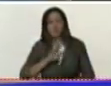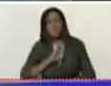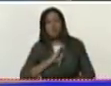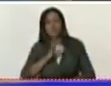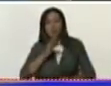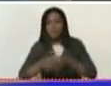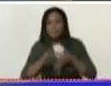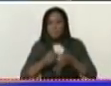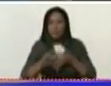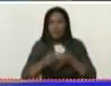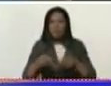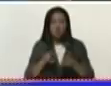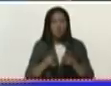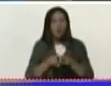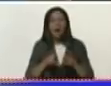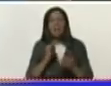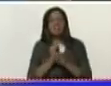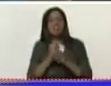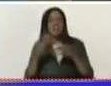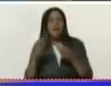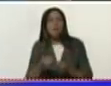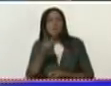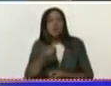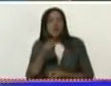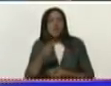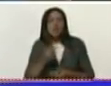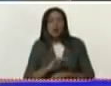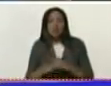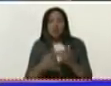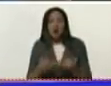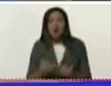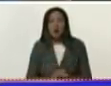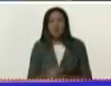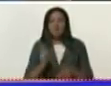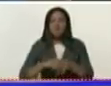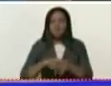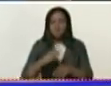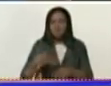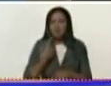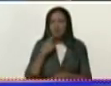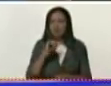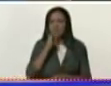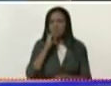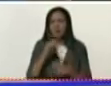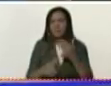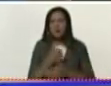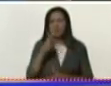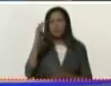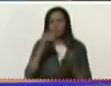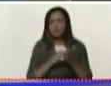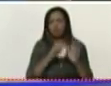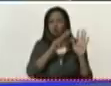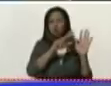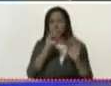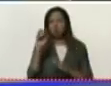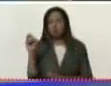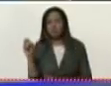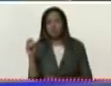la criptomoneda nacional. Ya puedo decir a esta hora que más de